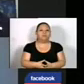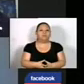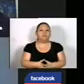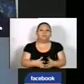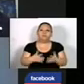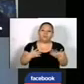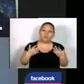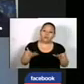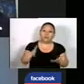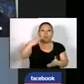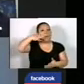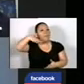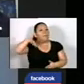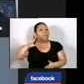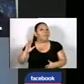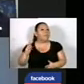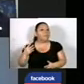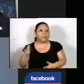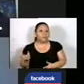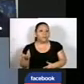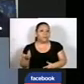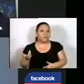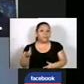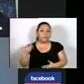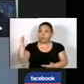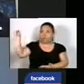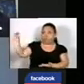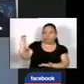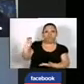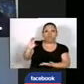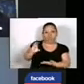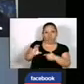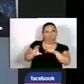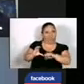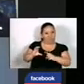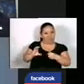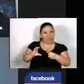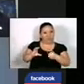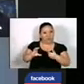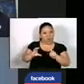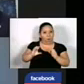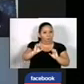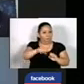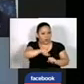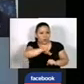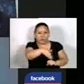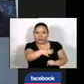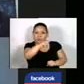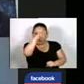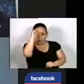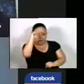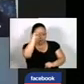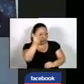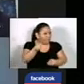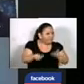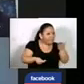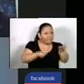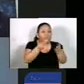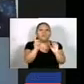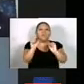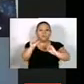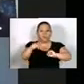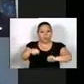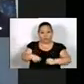entrega de un capital semilla y además cubrir